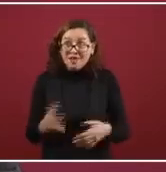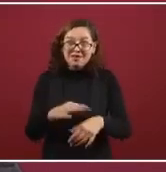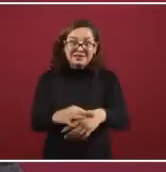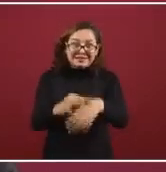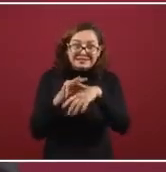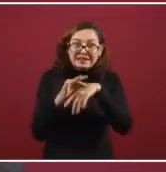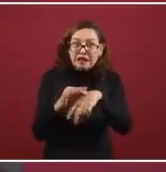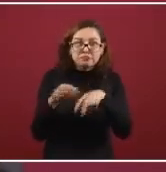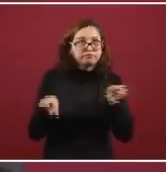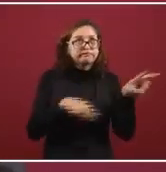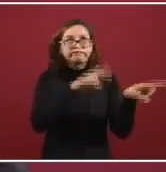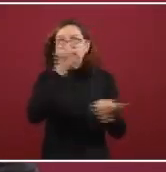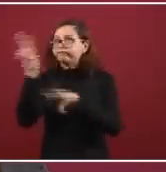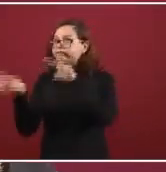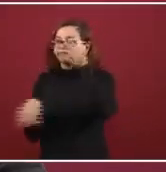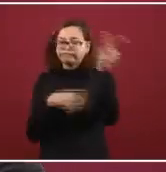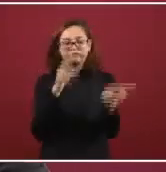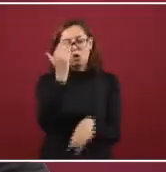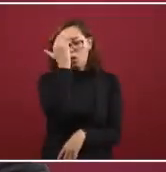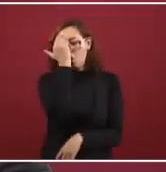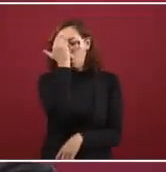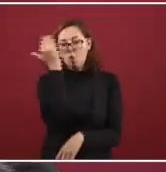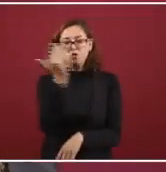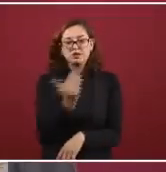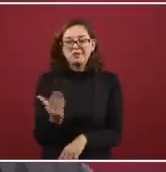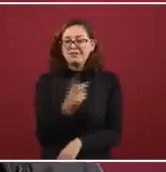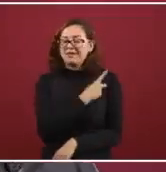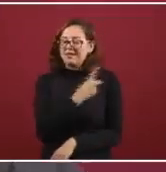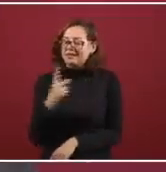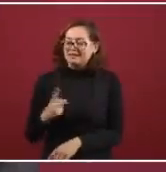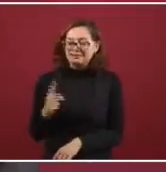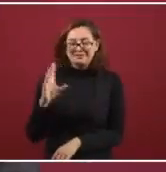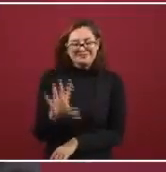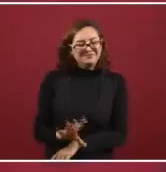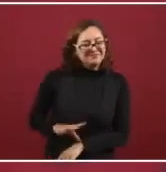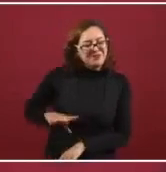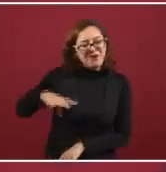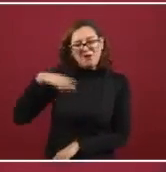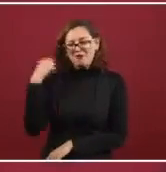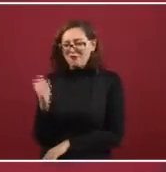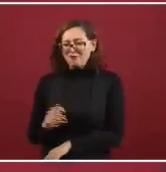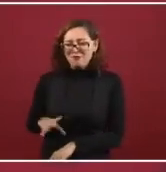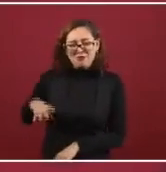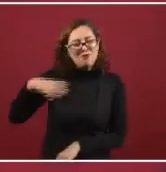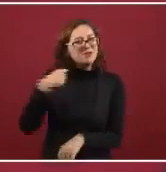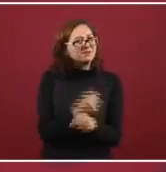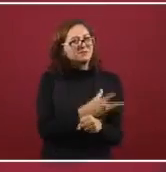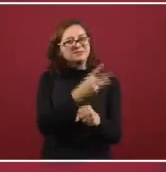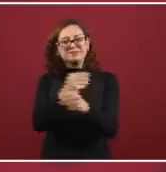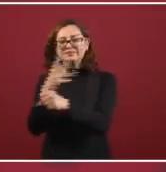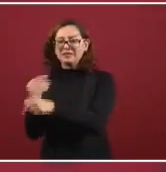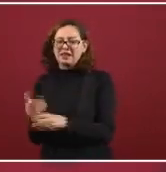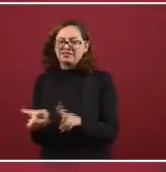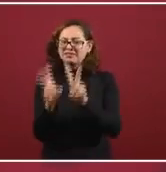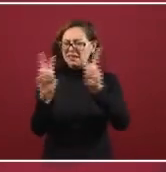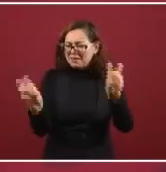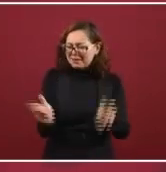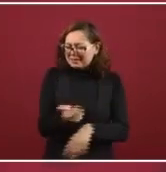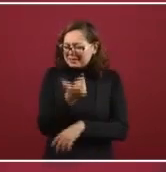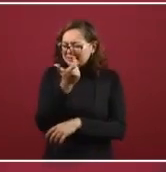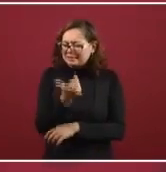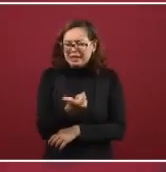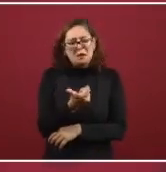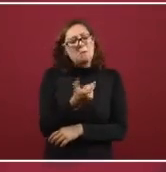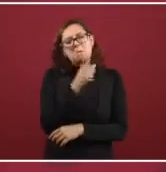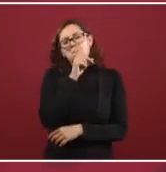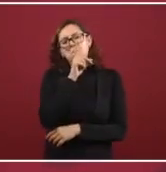son pésimas y sí se tiene que hacer un esfuerzo inmenso, enorme. No es tanto de dinero, fíjate, sino